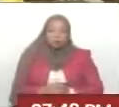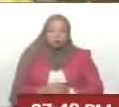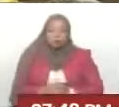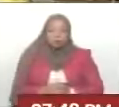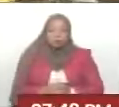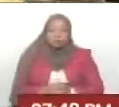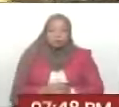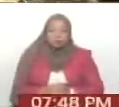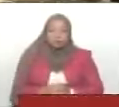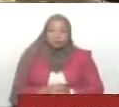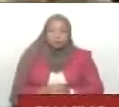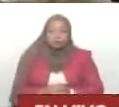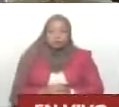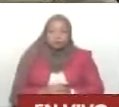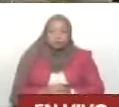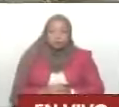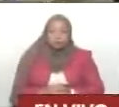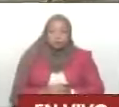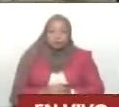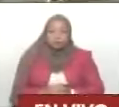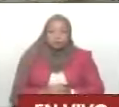Fíjese, presidente.